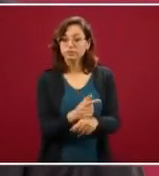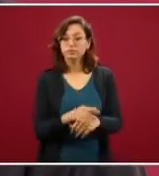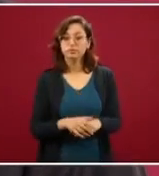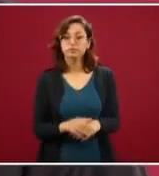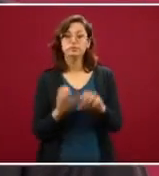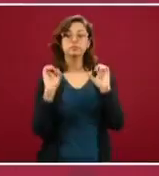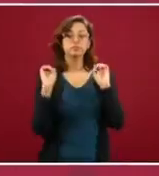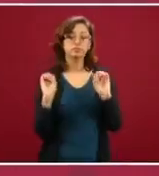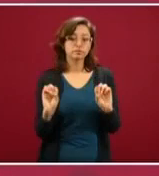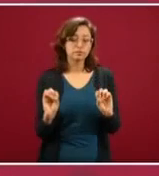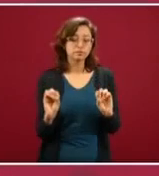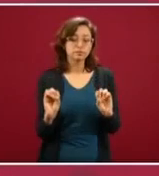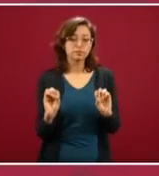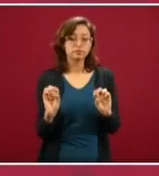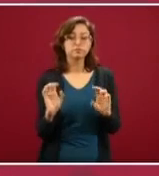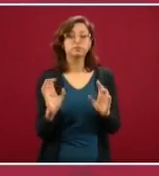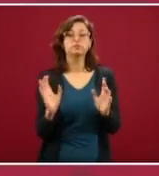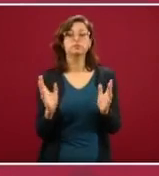o